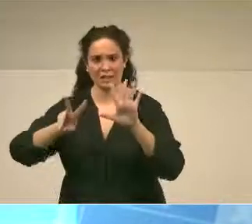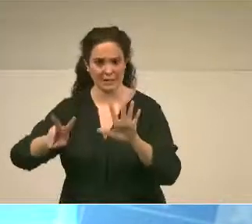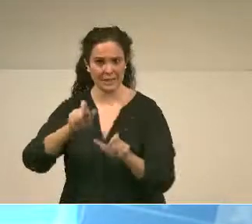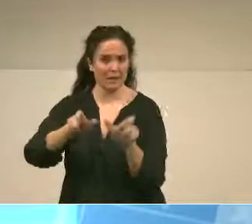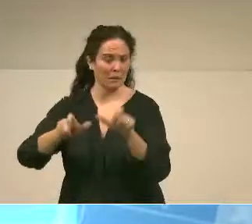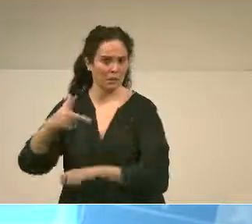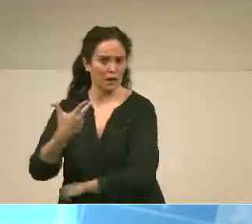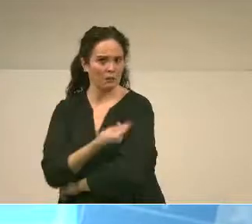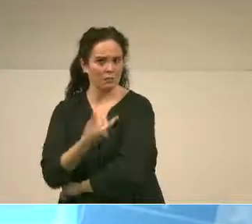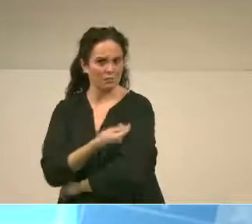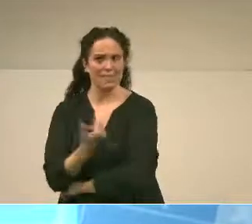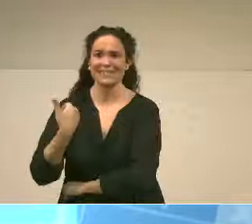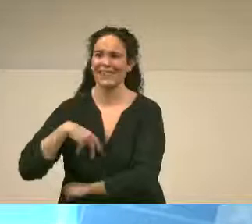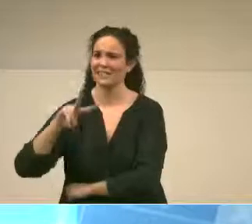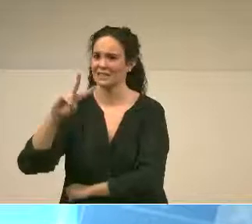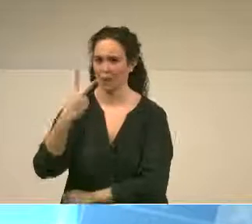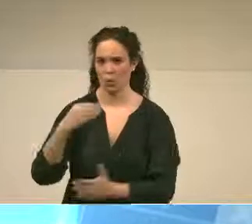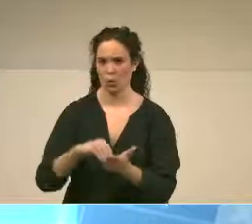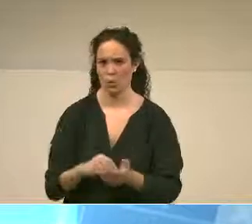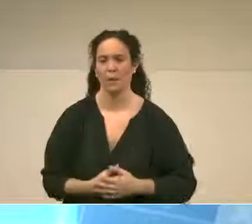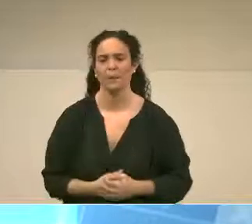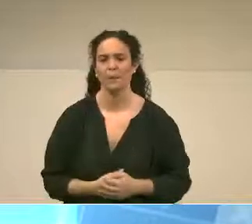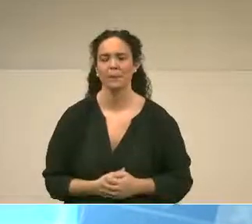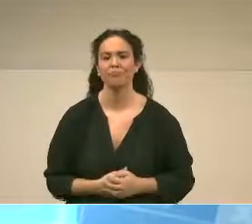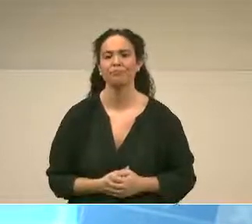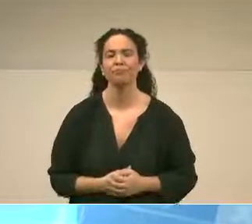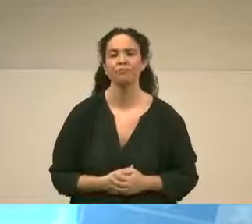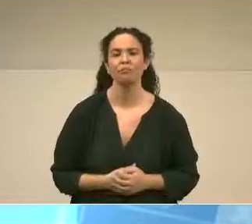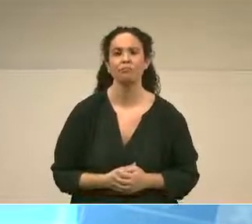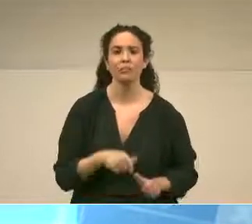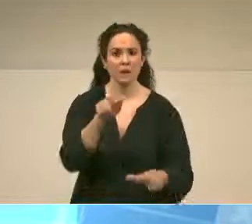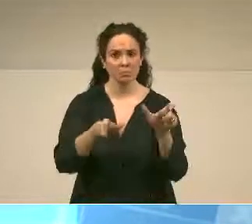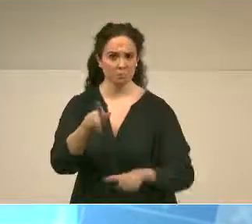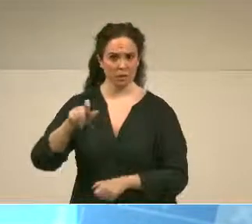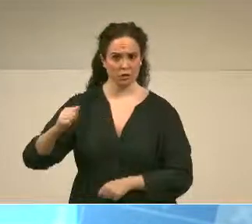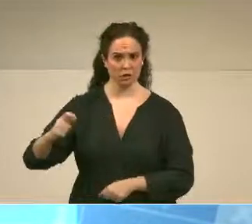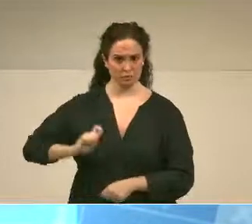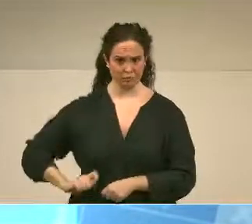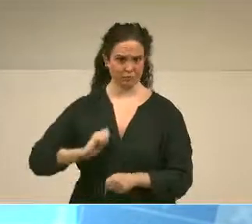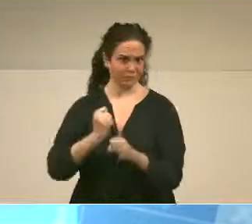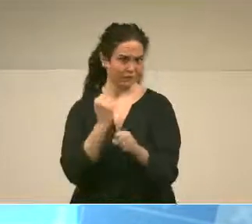dosis. En lo que a la plantilla de Osakidetza se refiere,